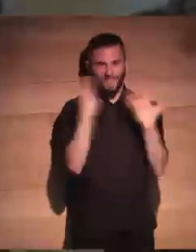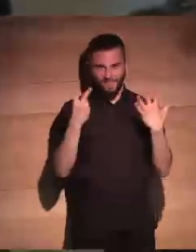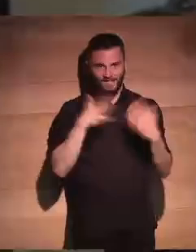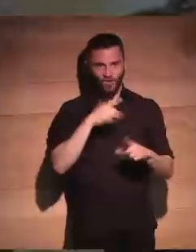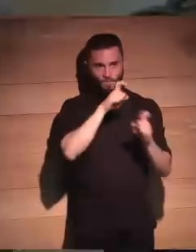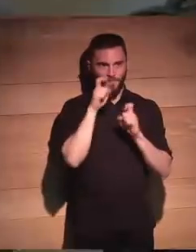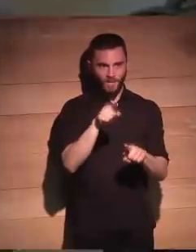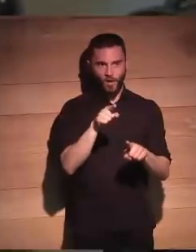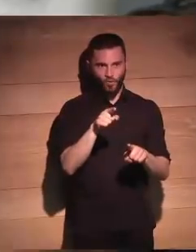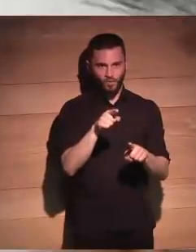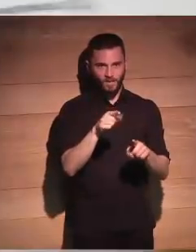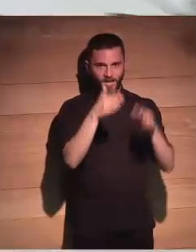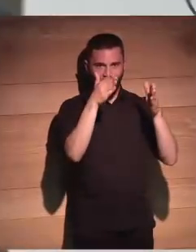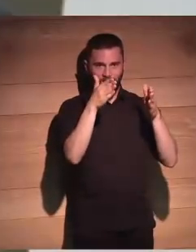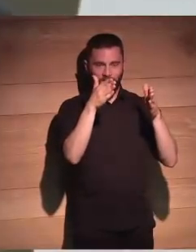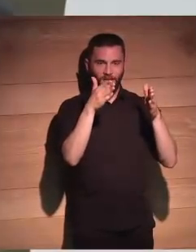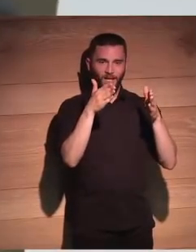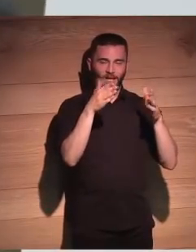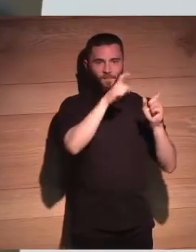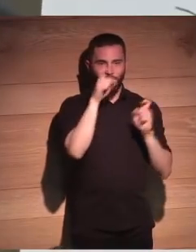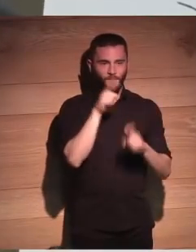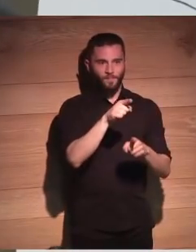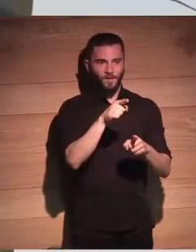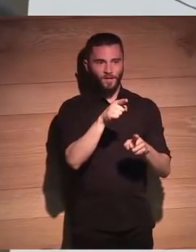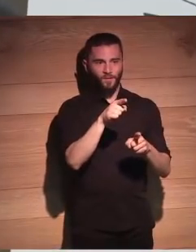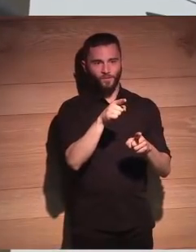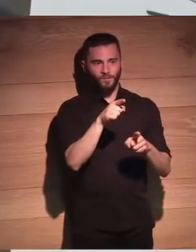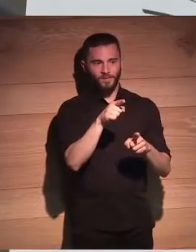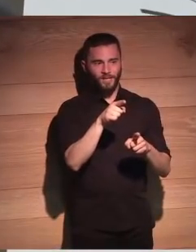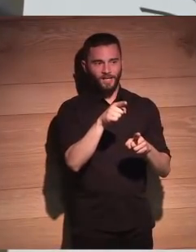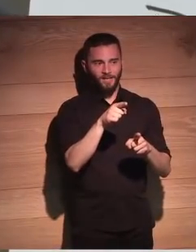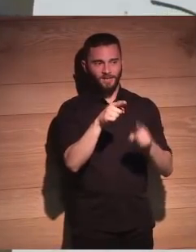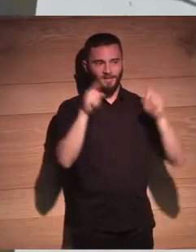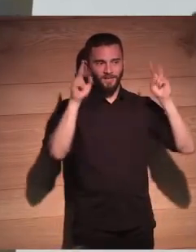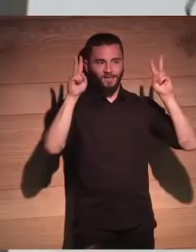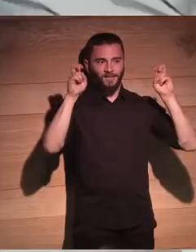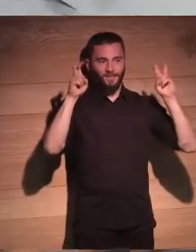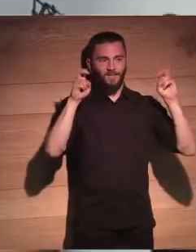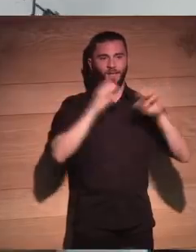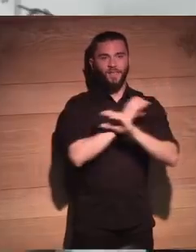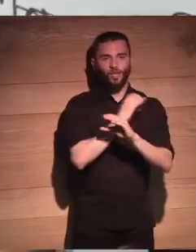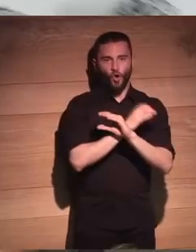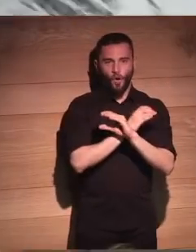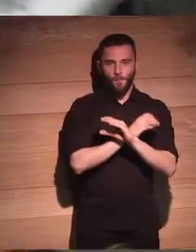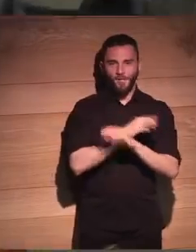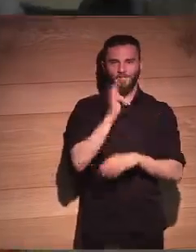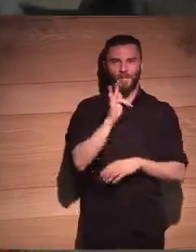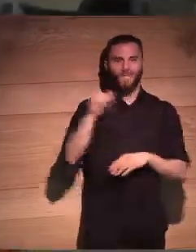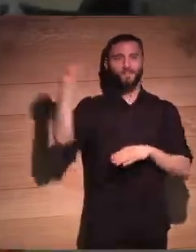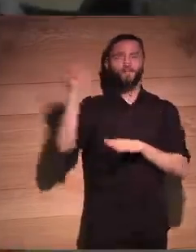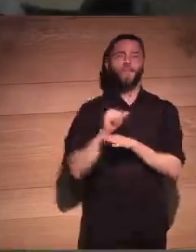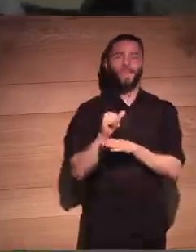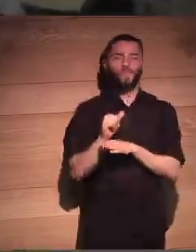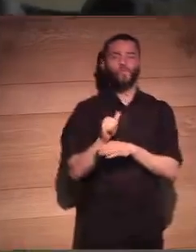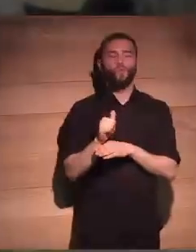mi pregunta va un poco dirigida a lo que hemos estado hablando de tanto de los cómics como de las películas. Bueno, y es de